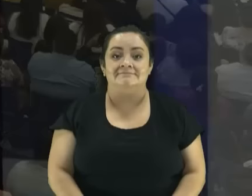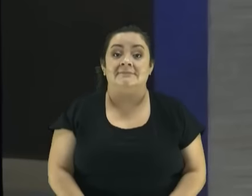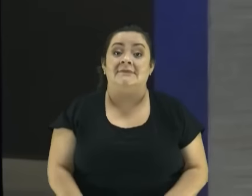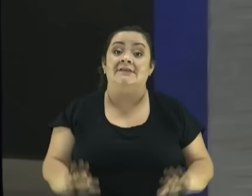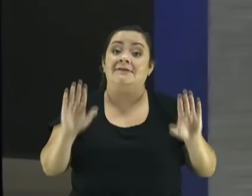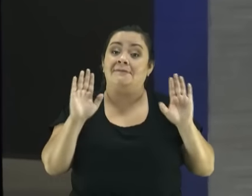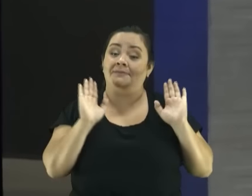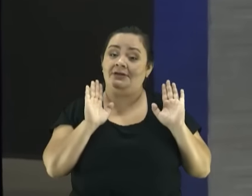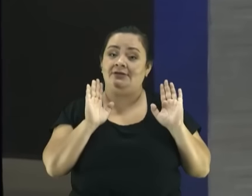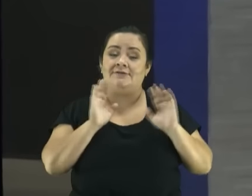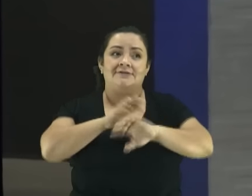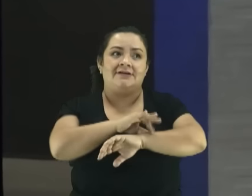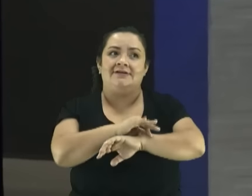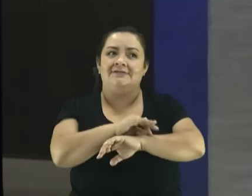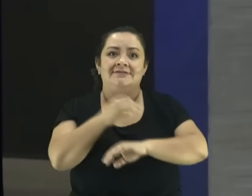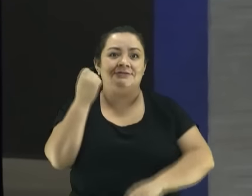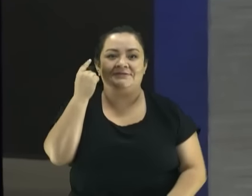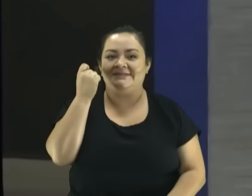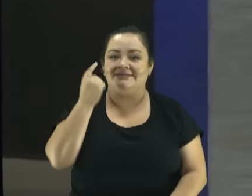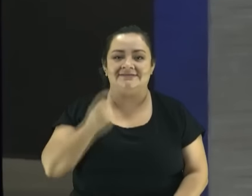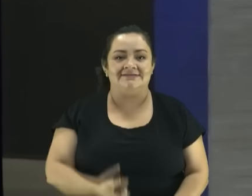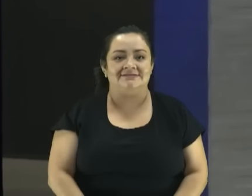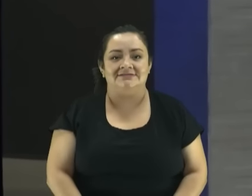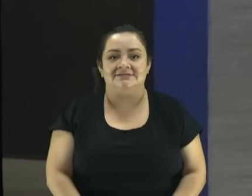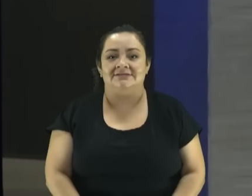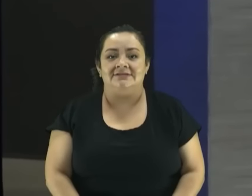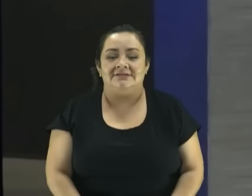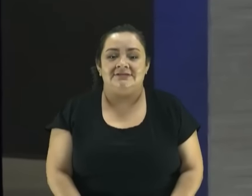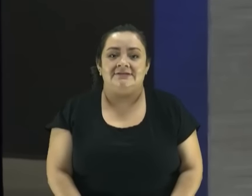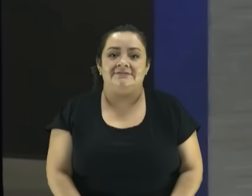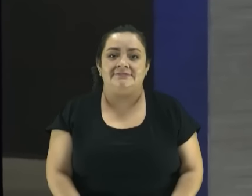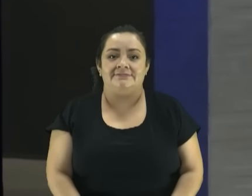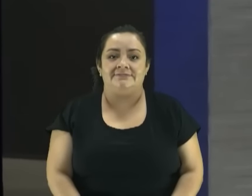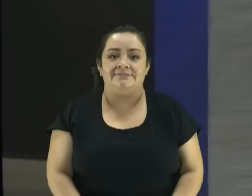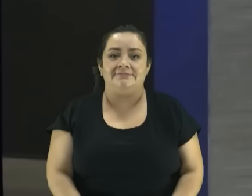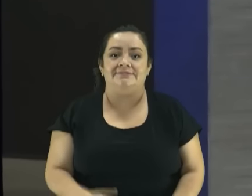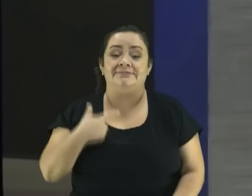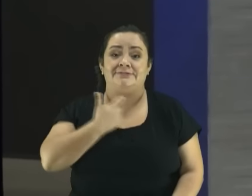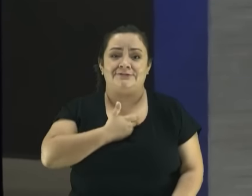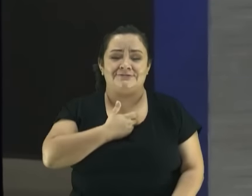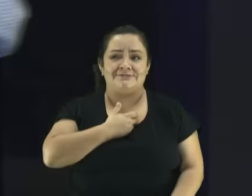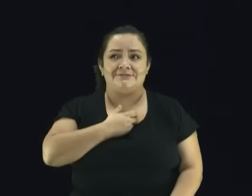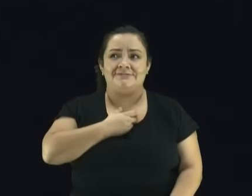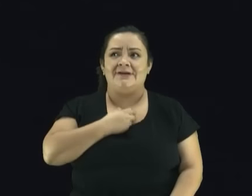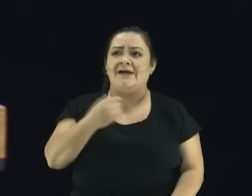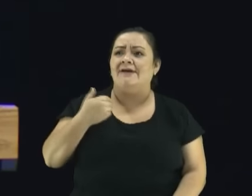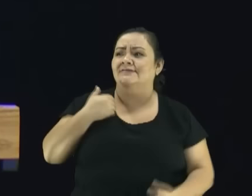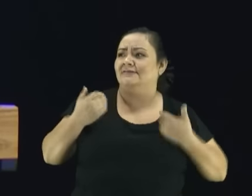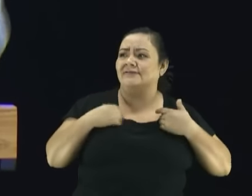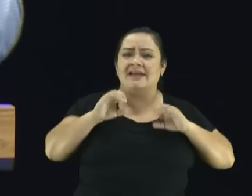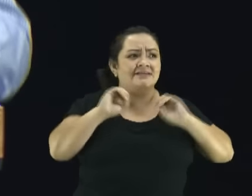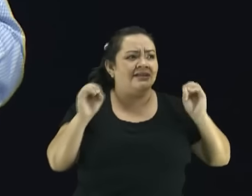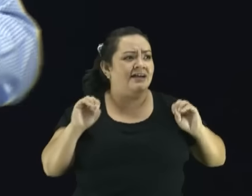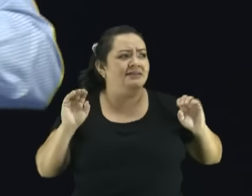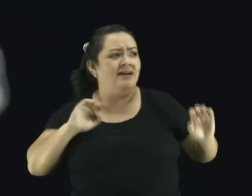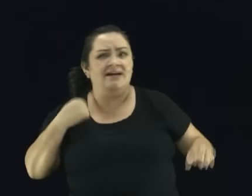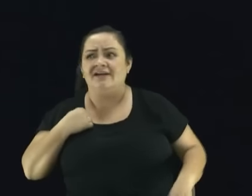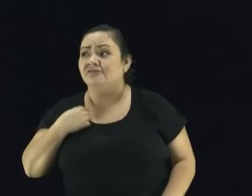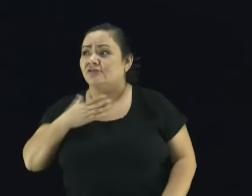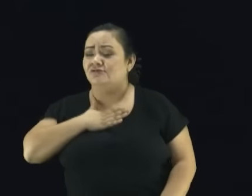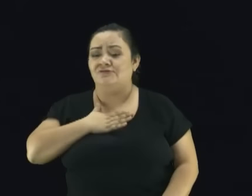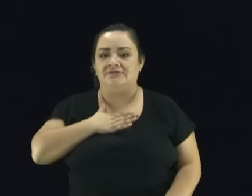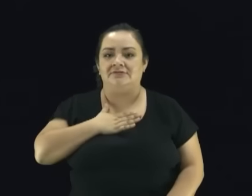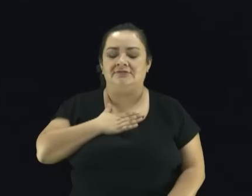carne no discierne las cosas del espíritu andamos carnales todo está en contra mía nadie me invitó nadie me saludó nadie me tomó en cuenta